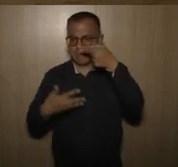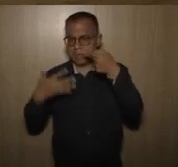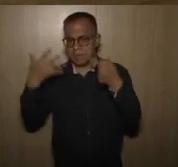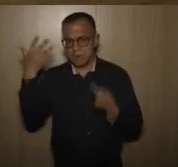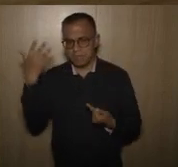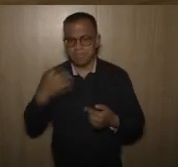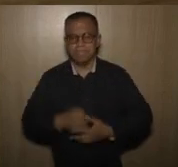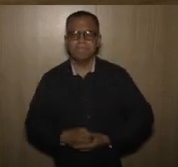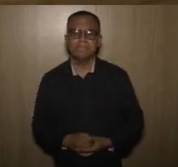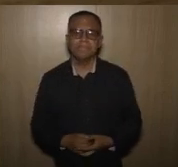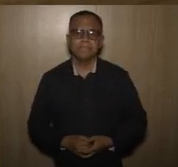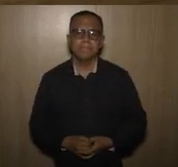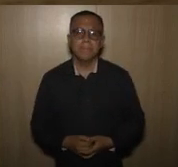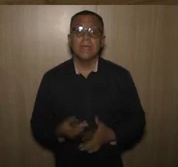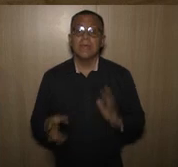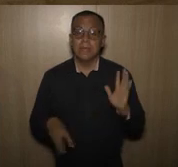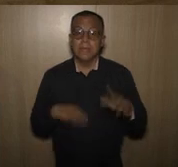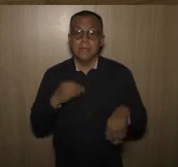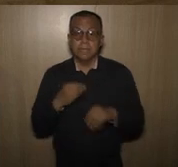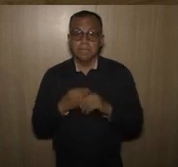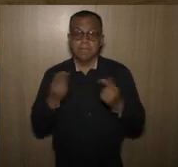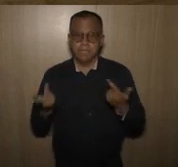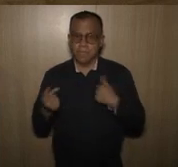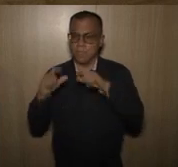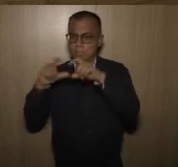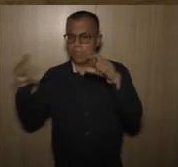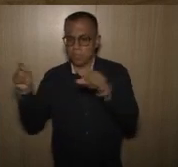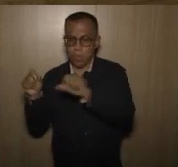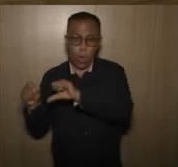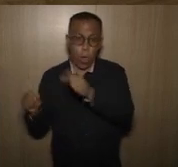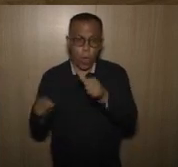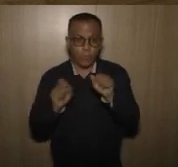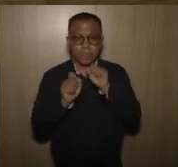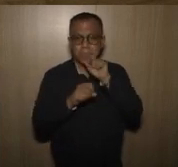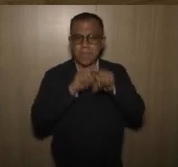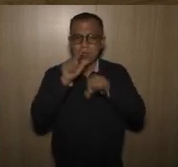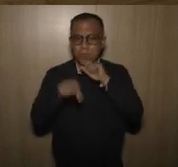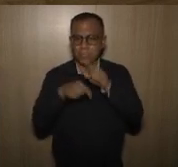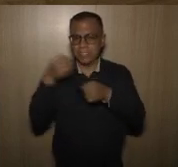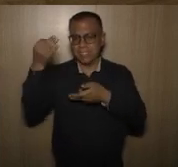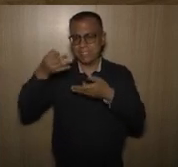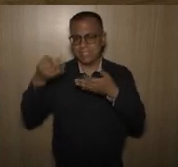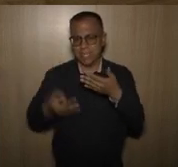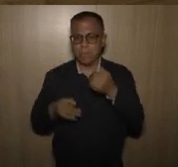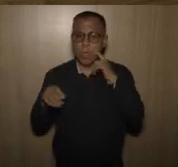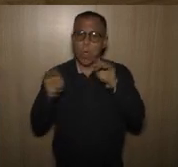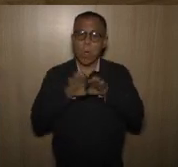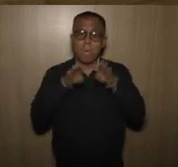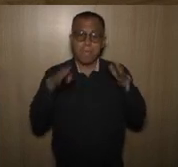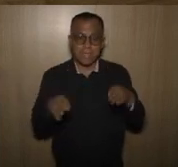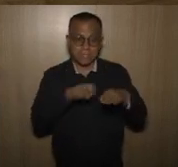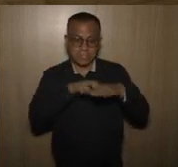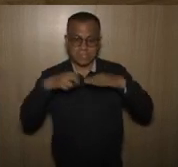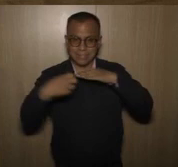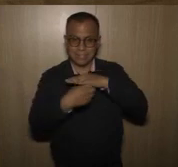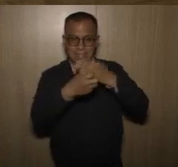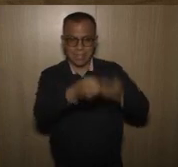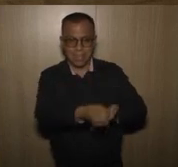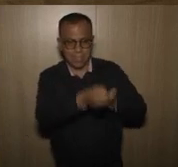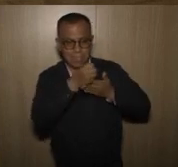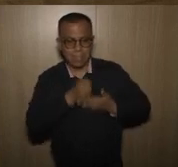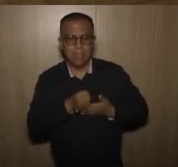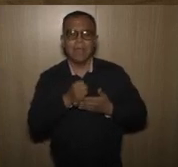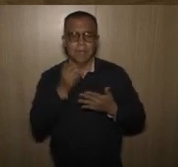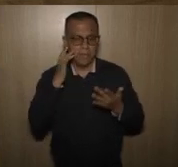Y también van a encontrar los hipervínculos de preguntas frecuentes y mesas de ayuda para tener ese